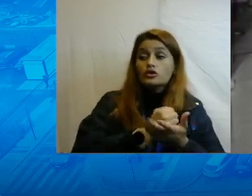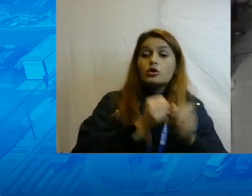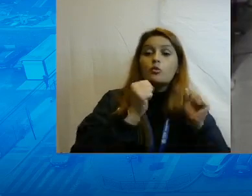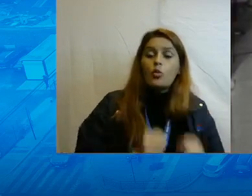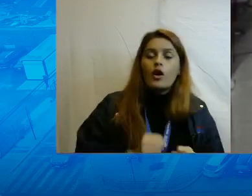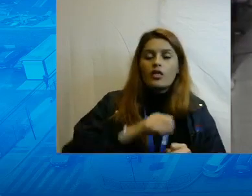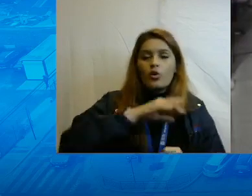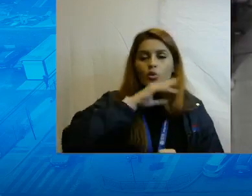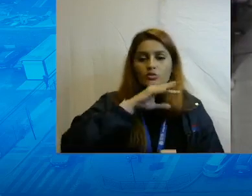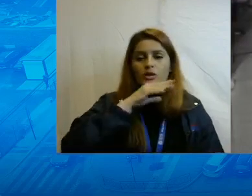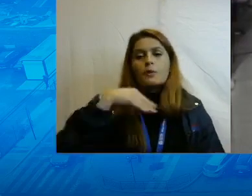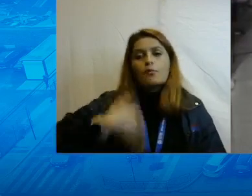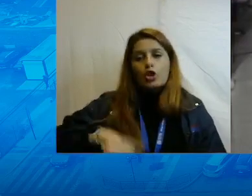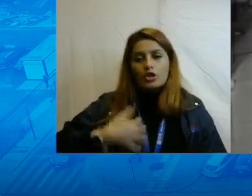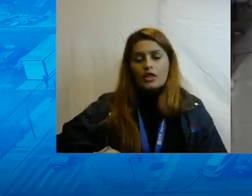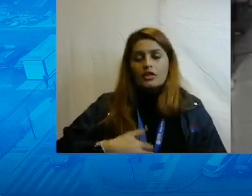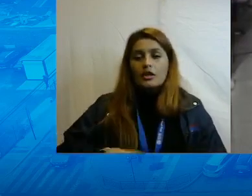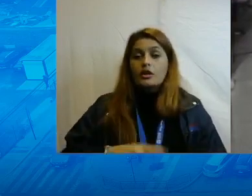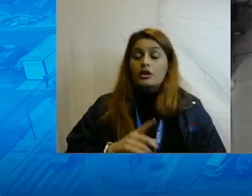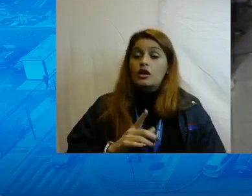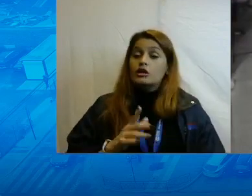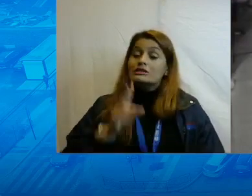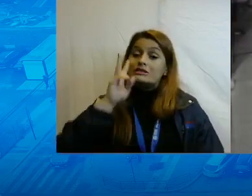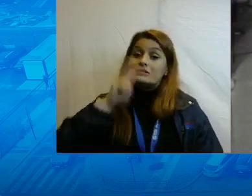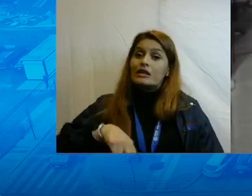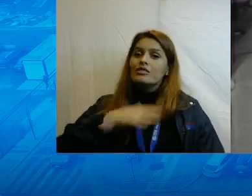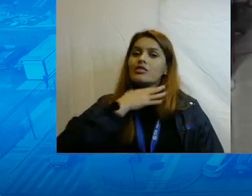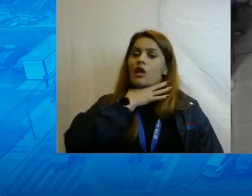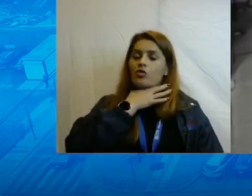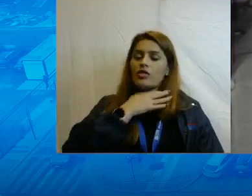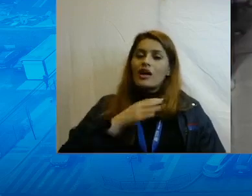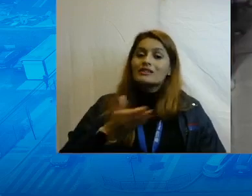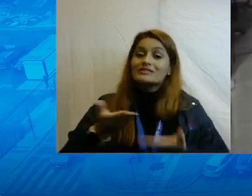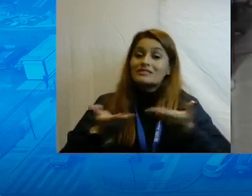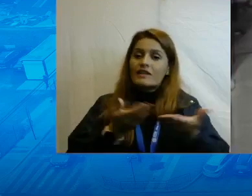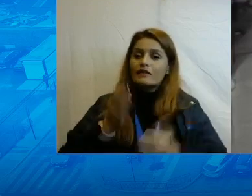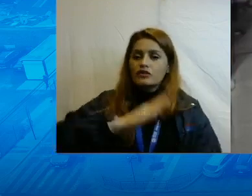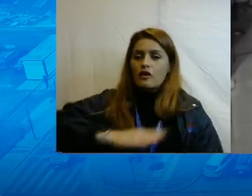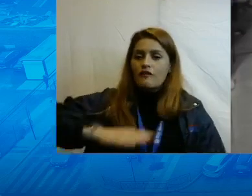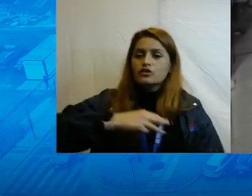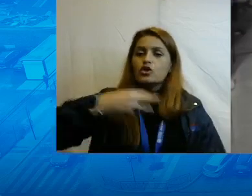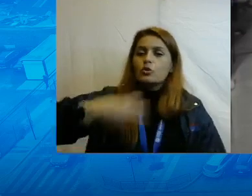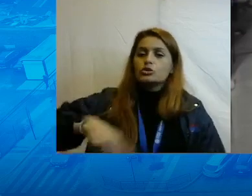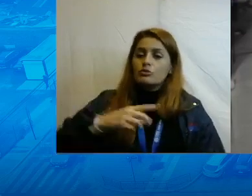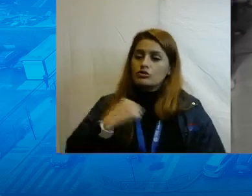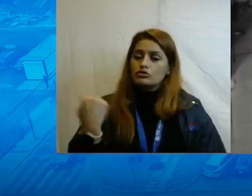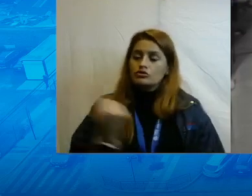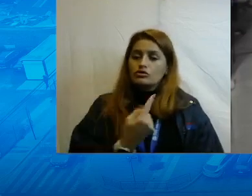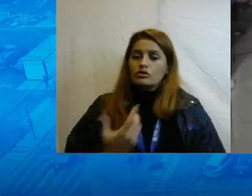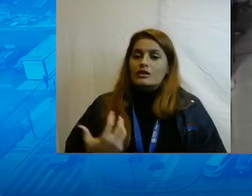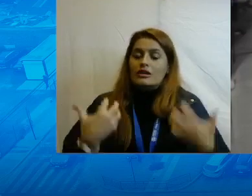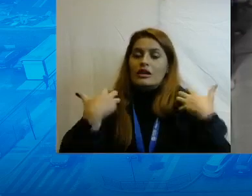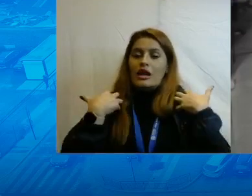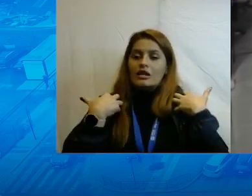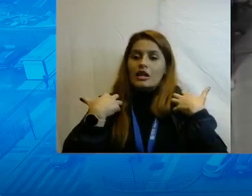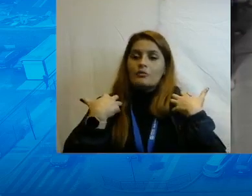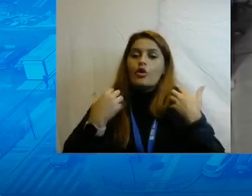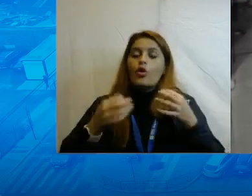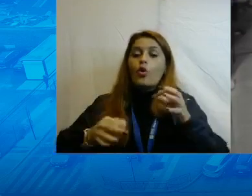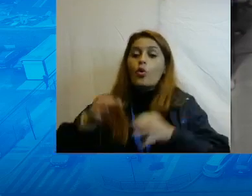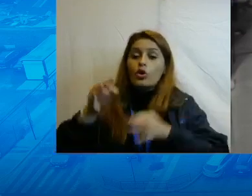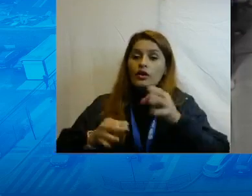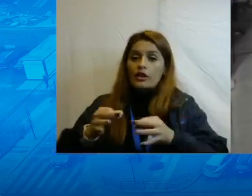Eso por descontado. No hay ninguna deuda de servicios básicos a nombre de la municipalidad que no nos encarguemos con DAF y jurídico de pagar.